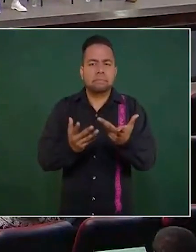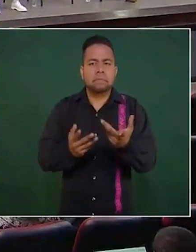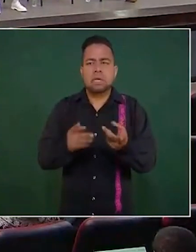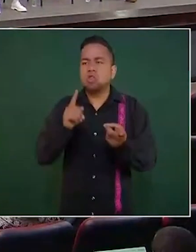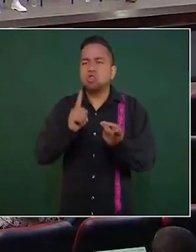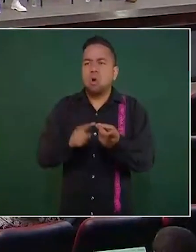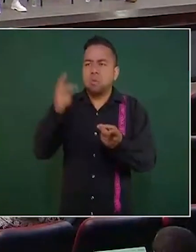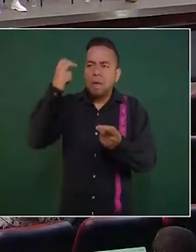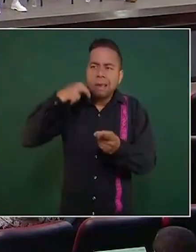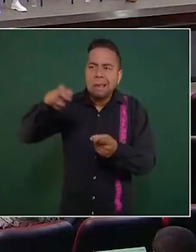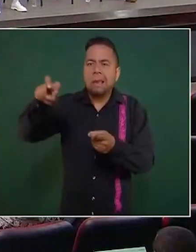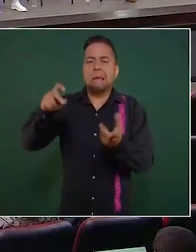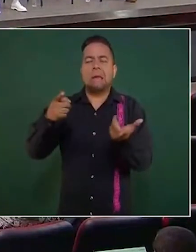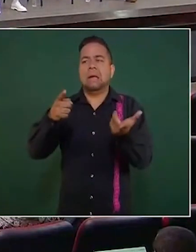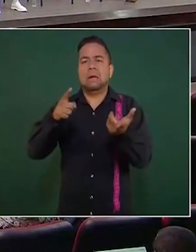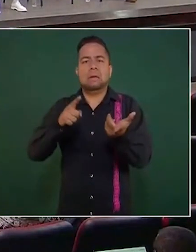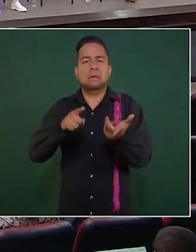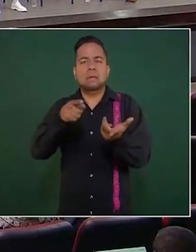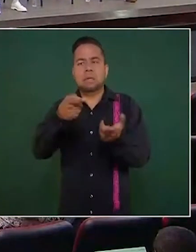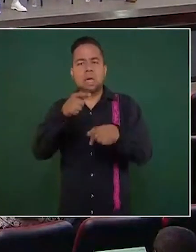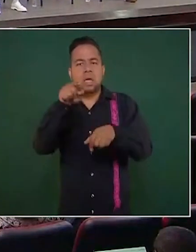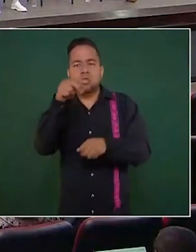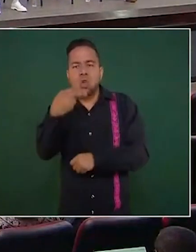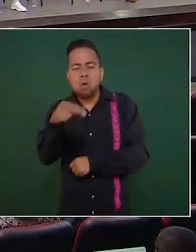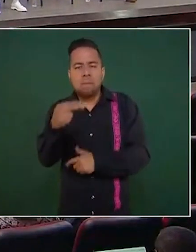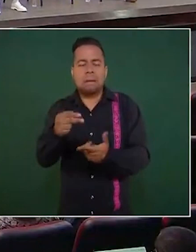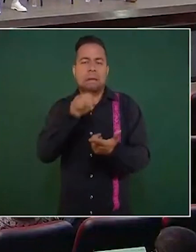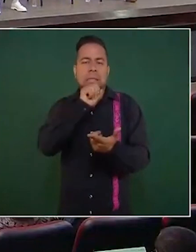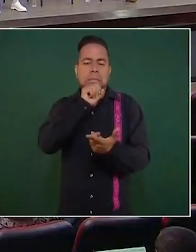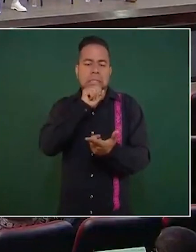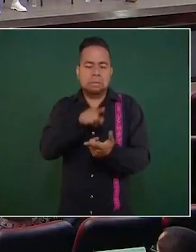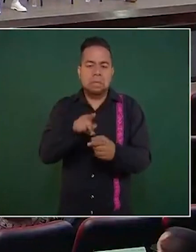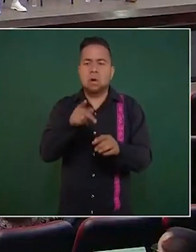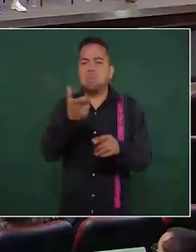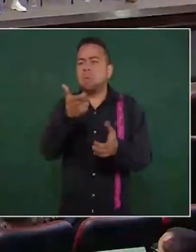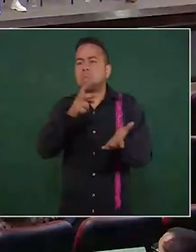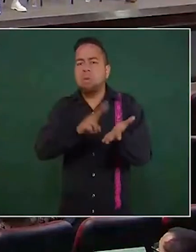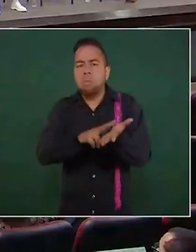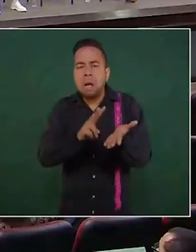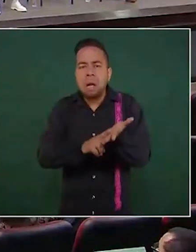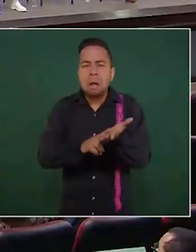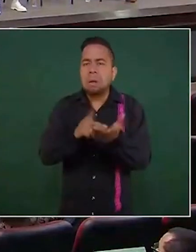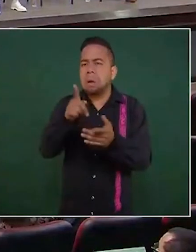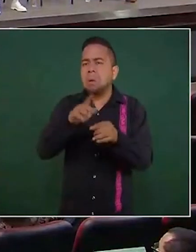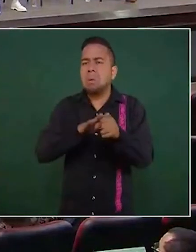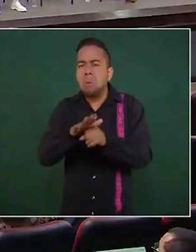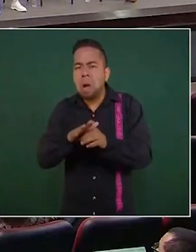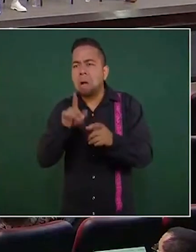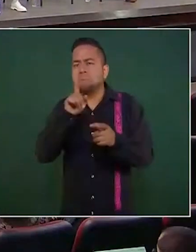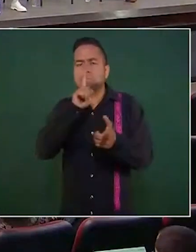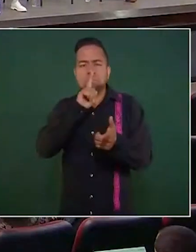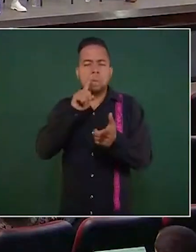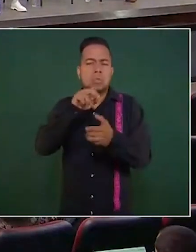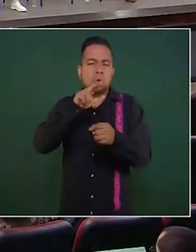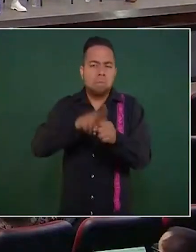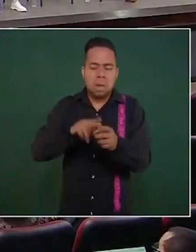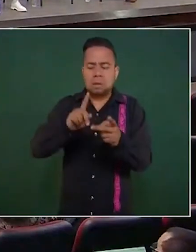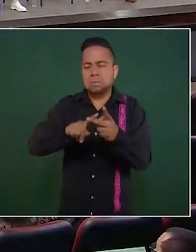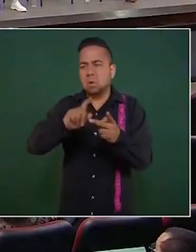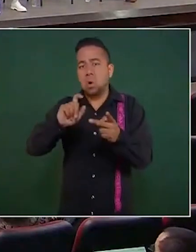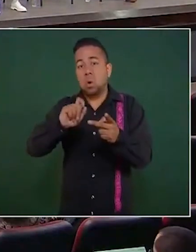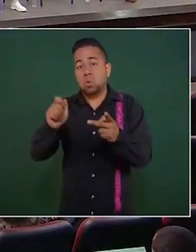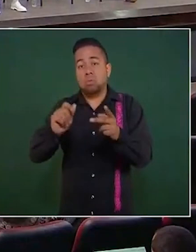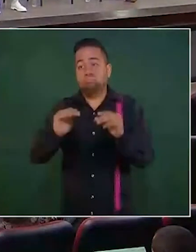queremos viajar, el nombre, las horas, nos dice los precios en clase turista, en clase ejecutiva, en clase